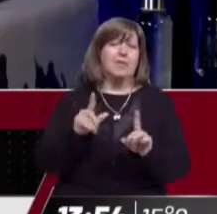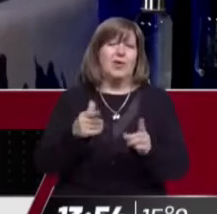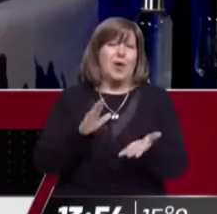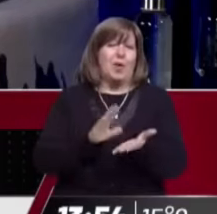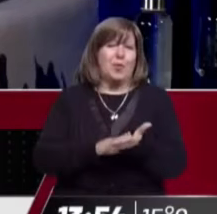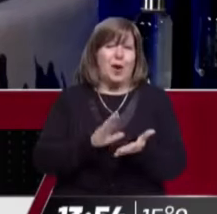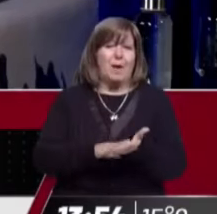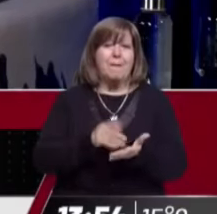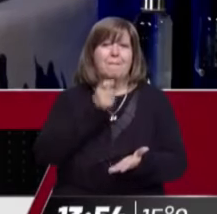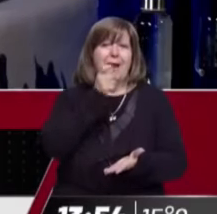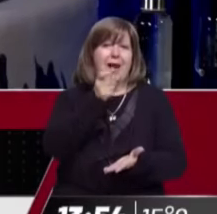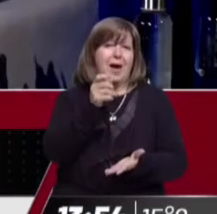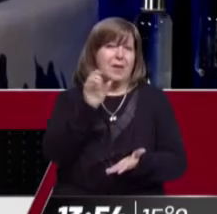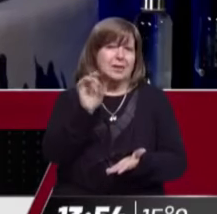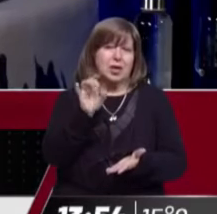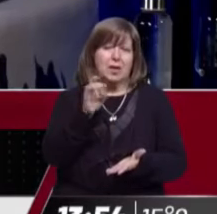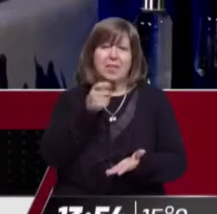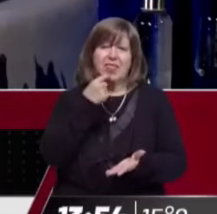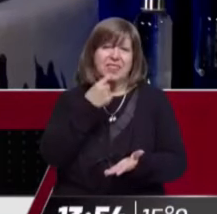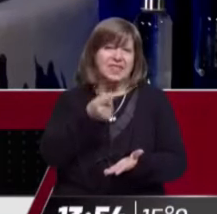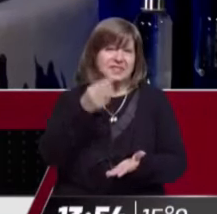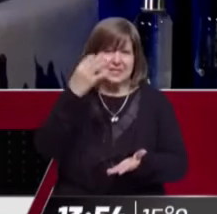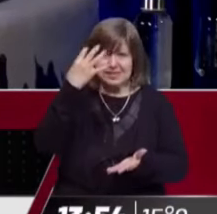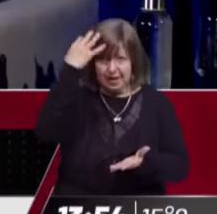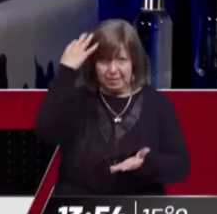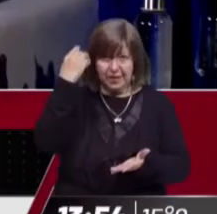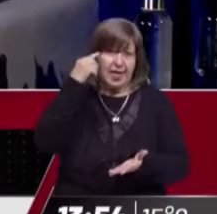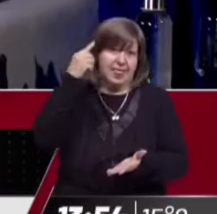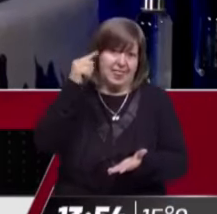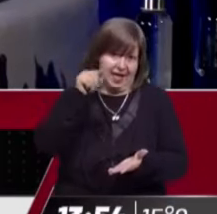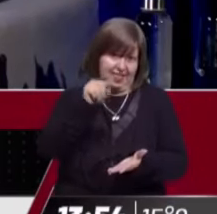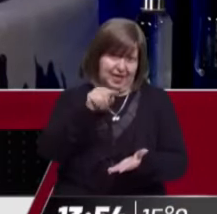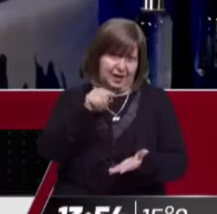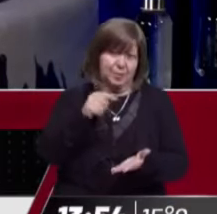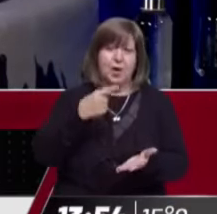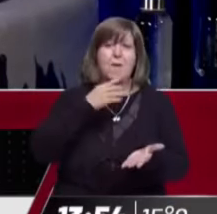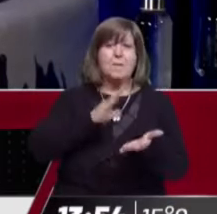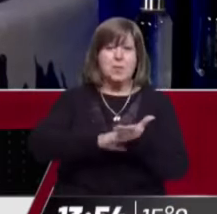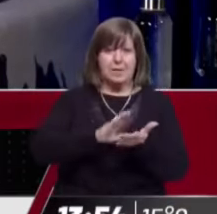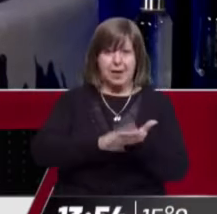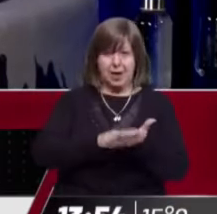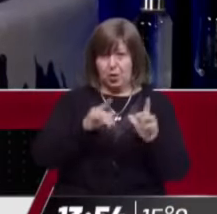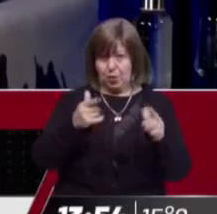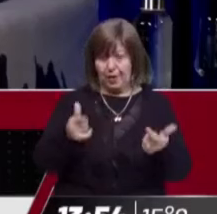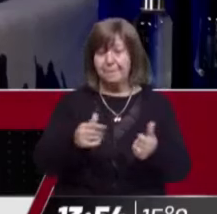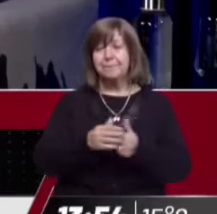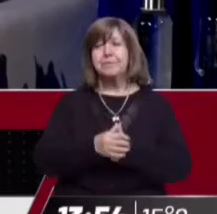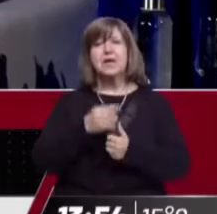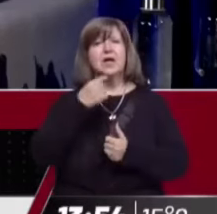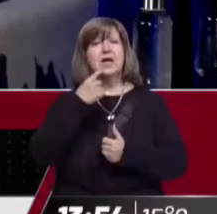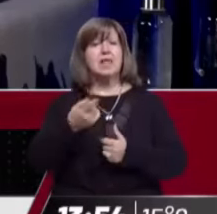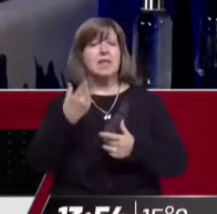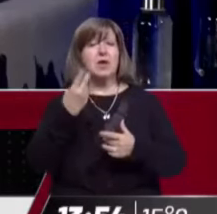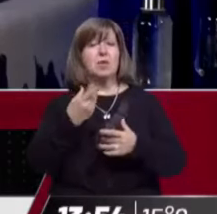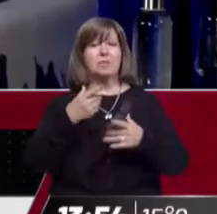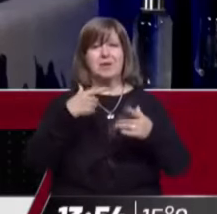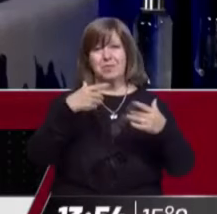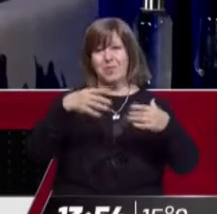Son palabras de Trump. Bueno, ¿qué pasó en esta entrevista, en esta charla de amigos, como la